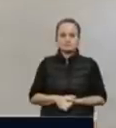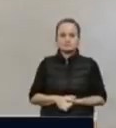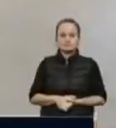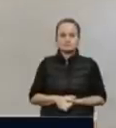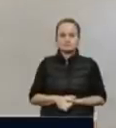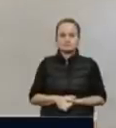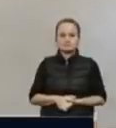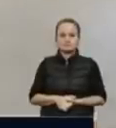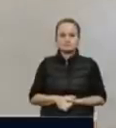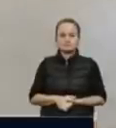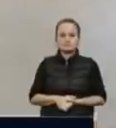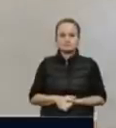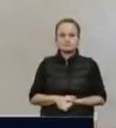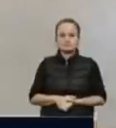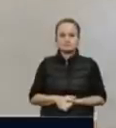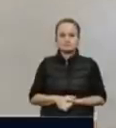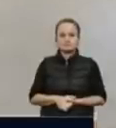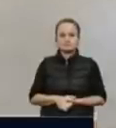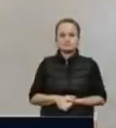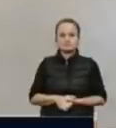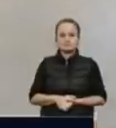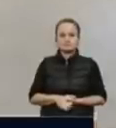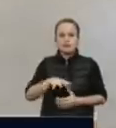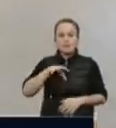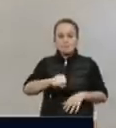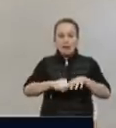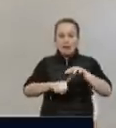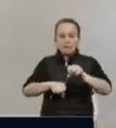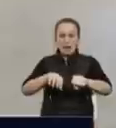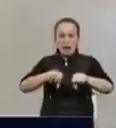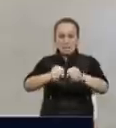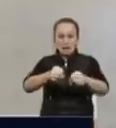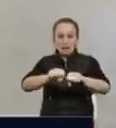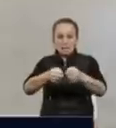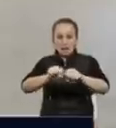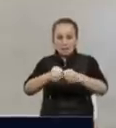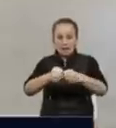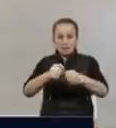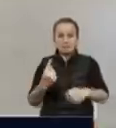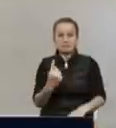una destrucción, la primera,